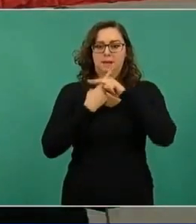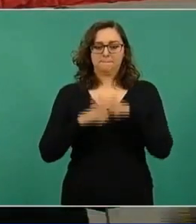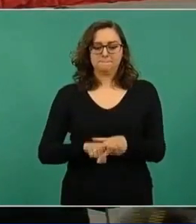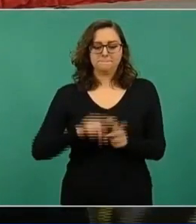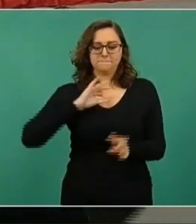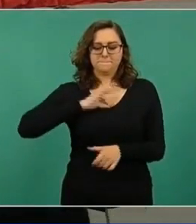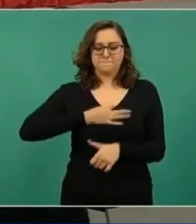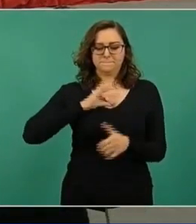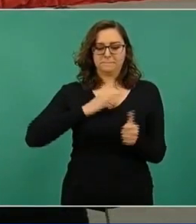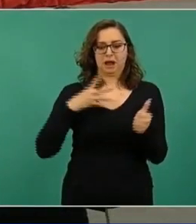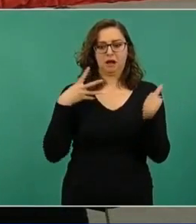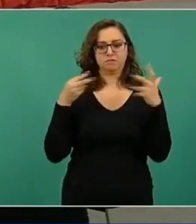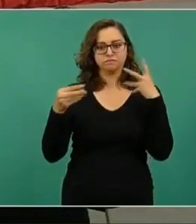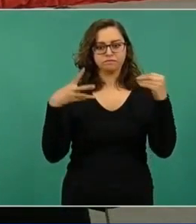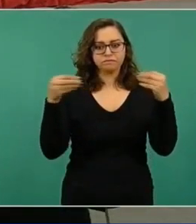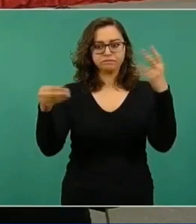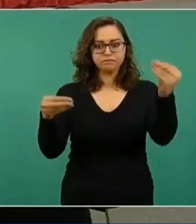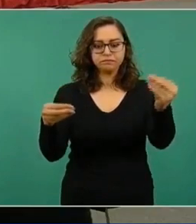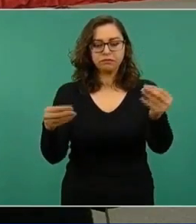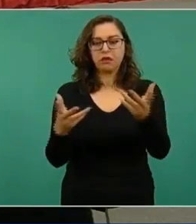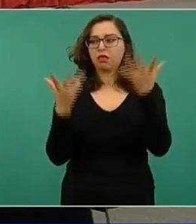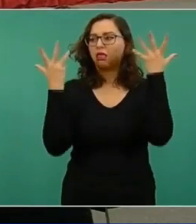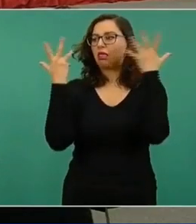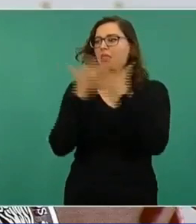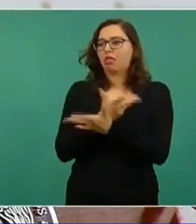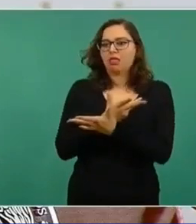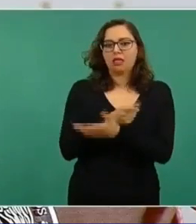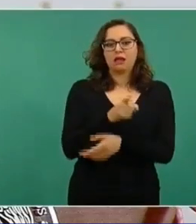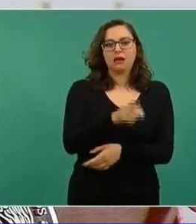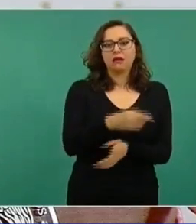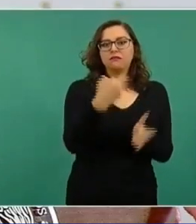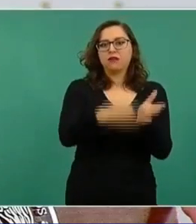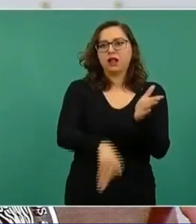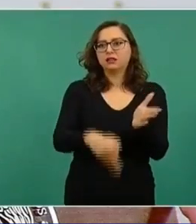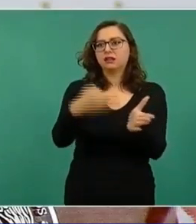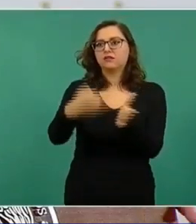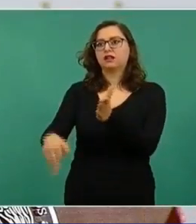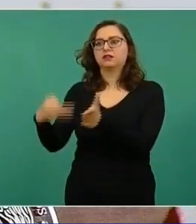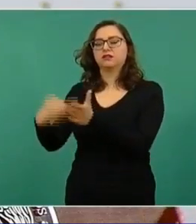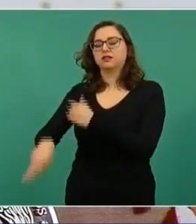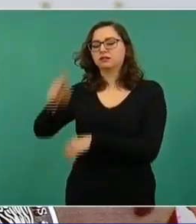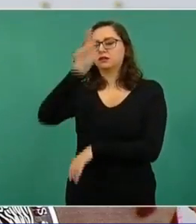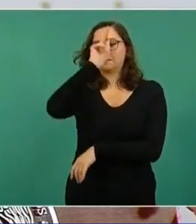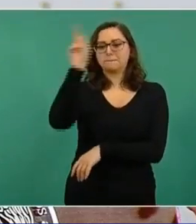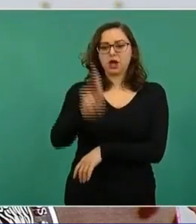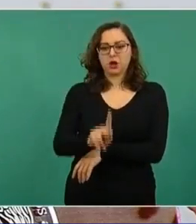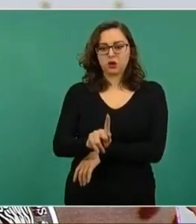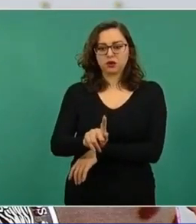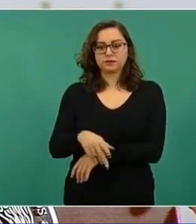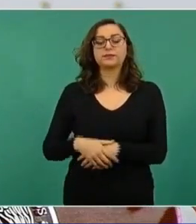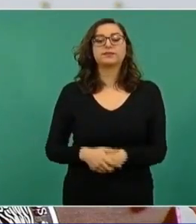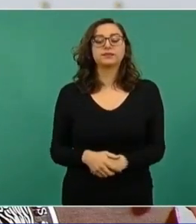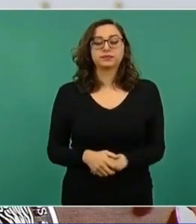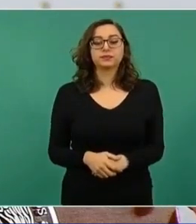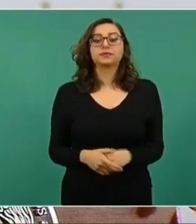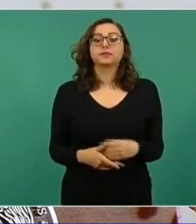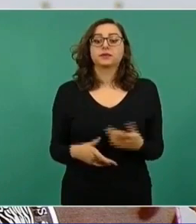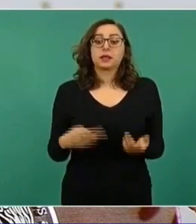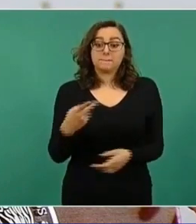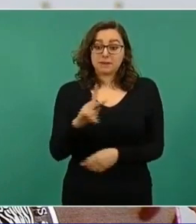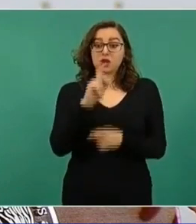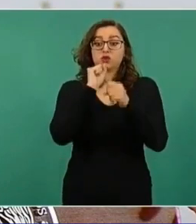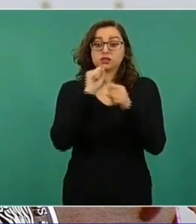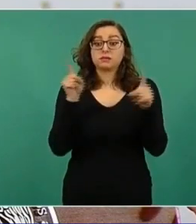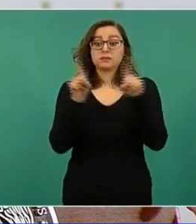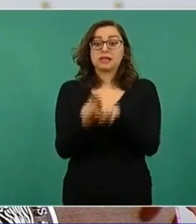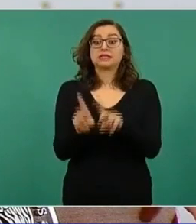surgieron otras especialidades que también eran abandonadas. Pero el punto también es de las enfermeras.